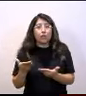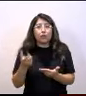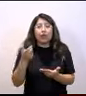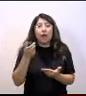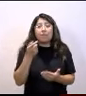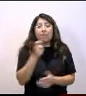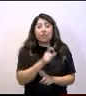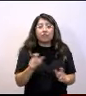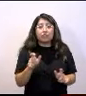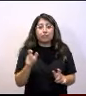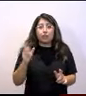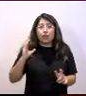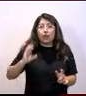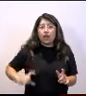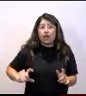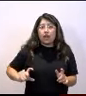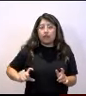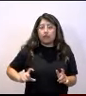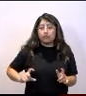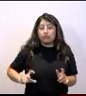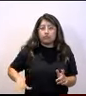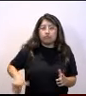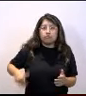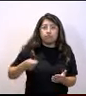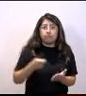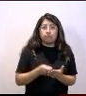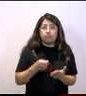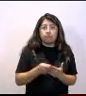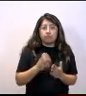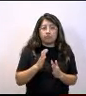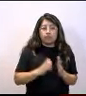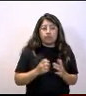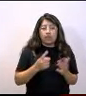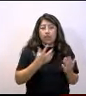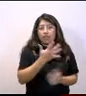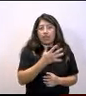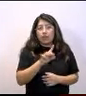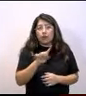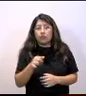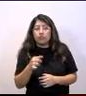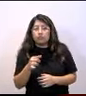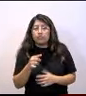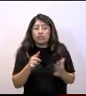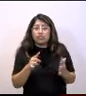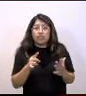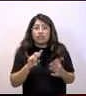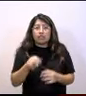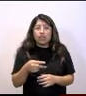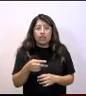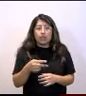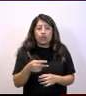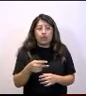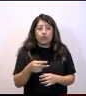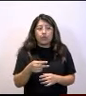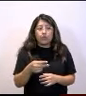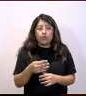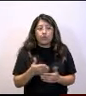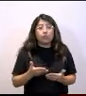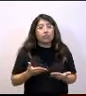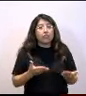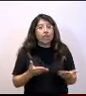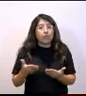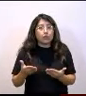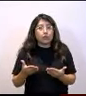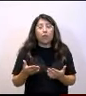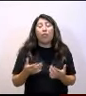contribuyentes de los tramos inferiores en 5 o 6 euros, una decena de euros al año, y beneficia a los tramos